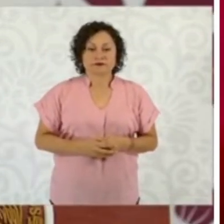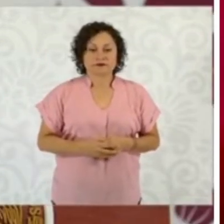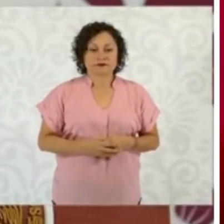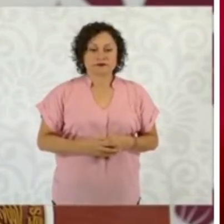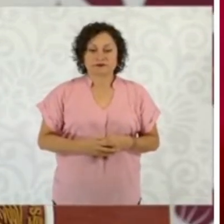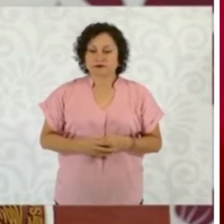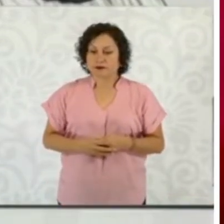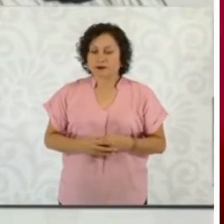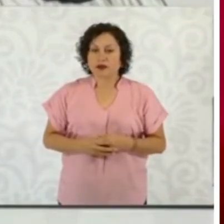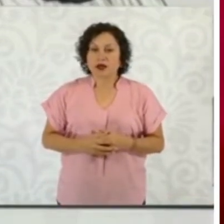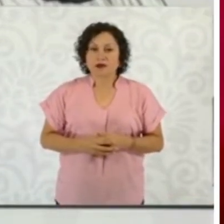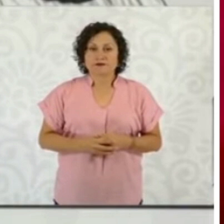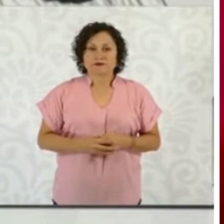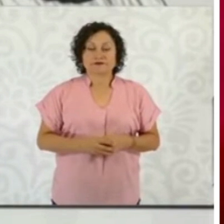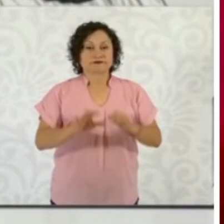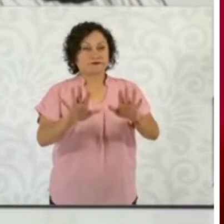hay que usar palabras,